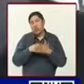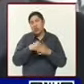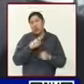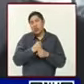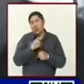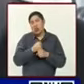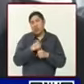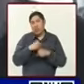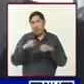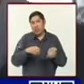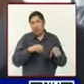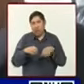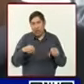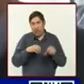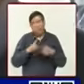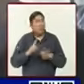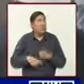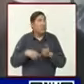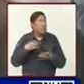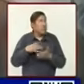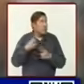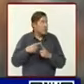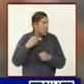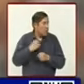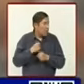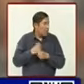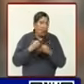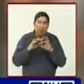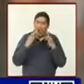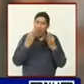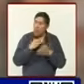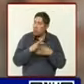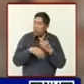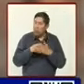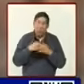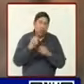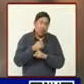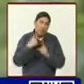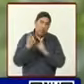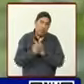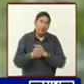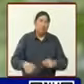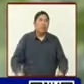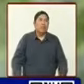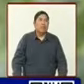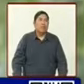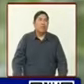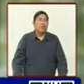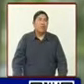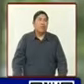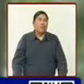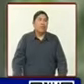que tú tengas en tus actividades, en estudio, en trabajo, en familia, en todo aspecto.